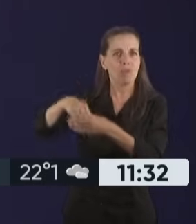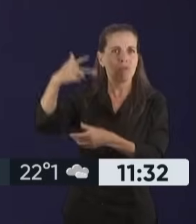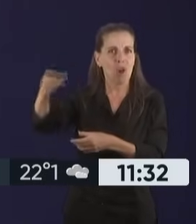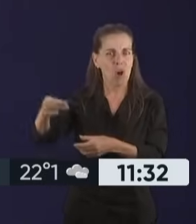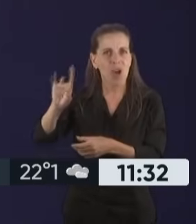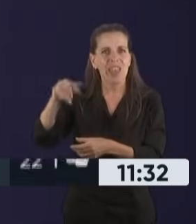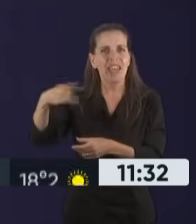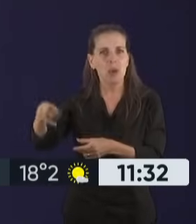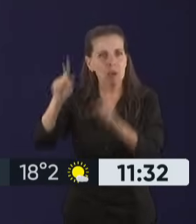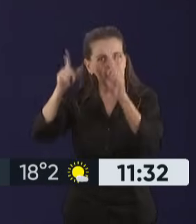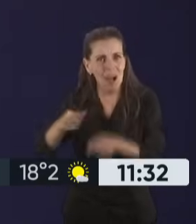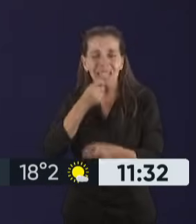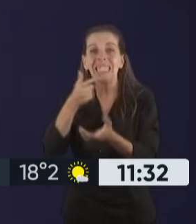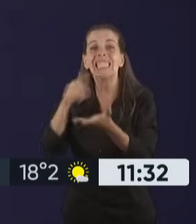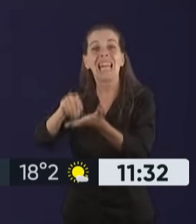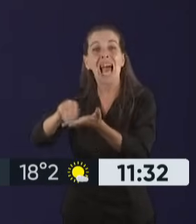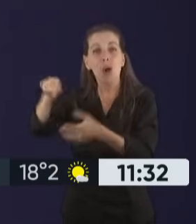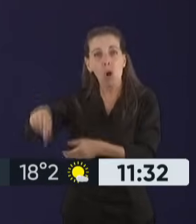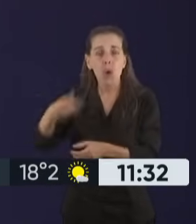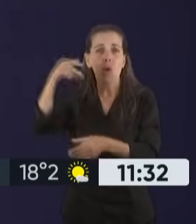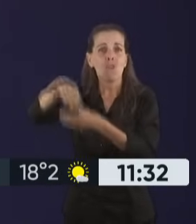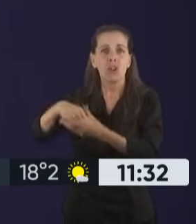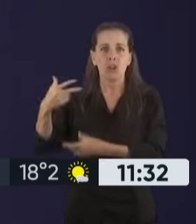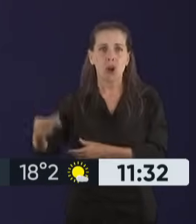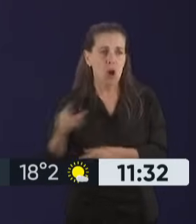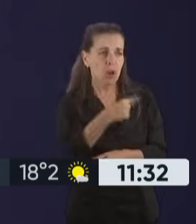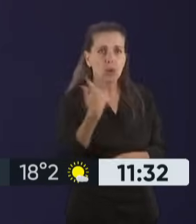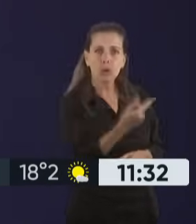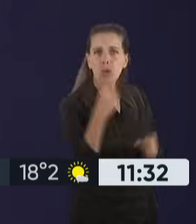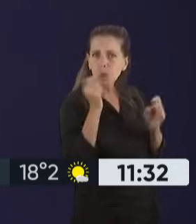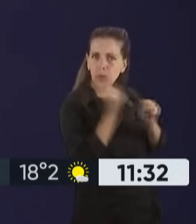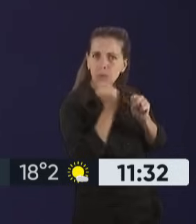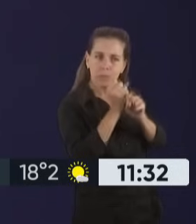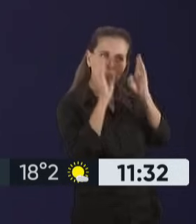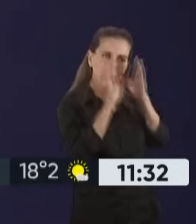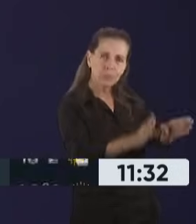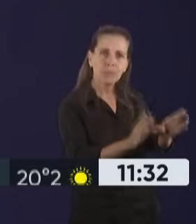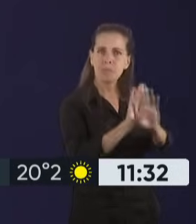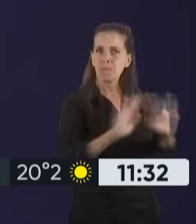medio centímetro. No hay ningún tipo de duda en